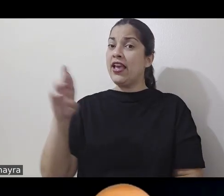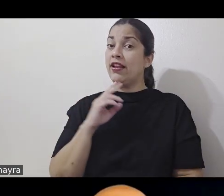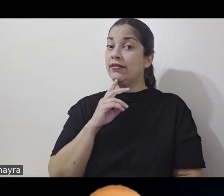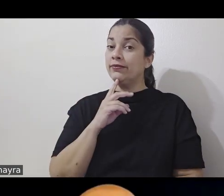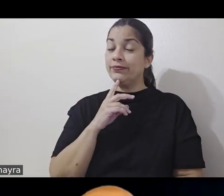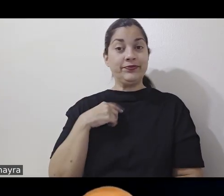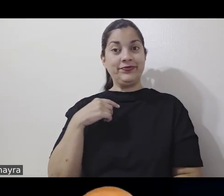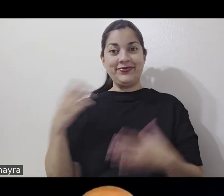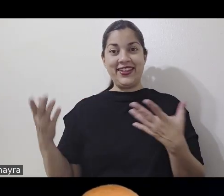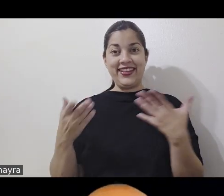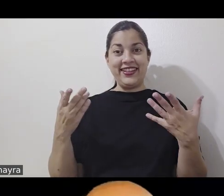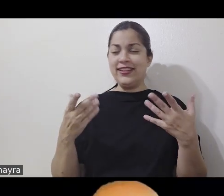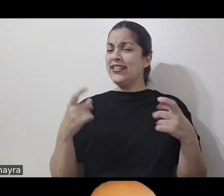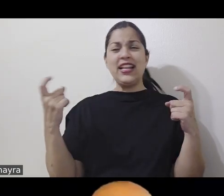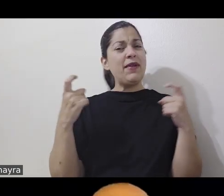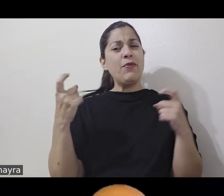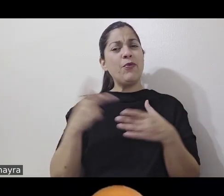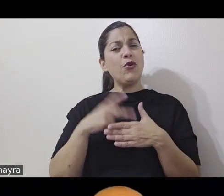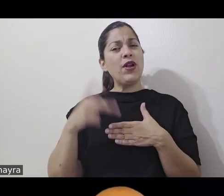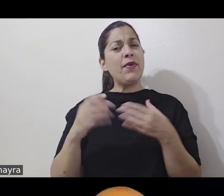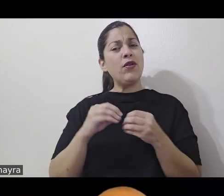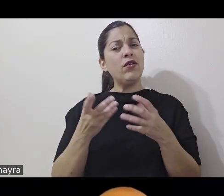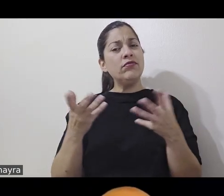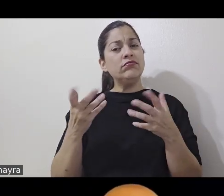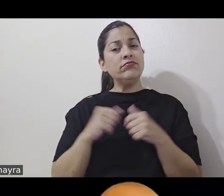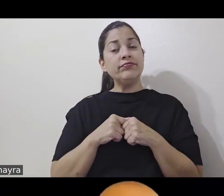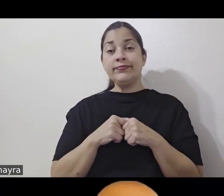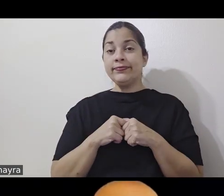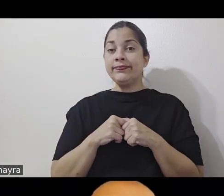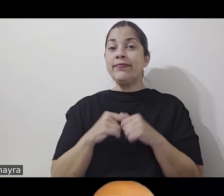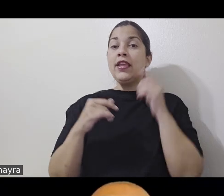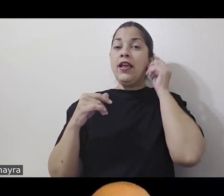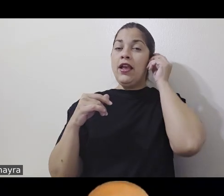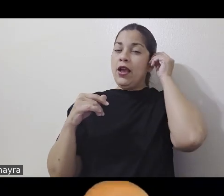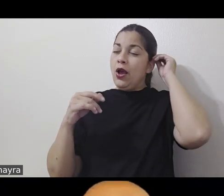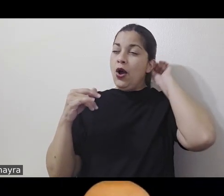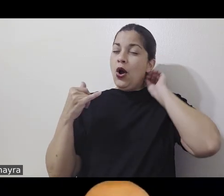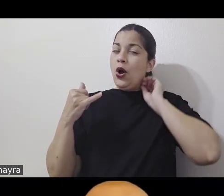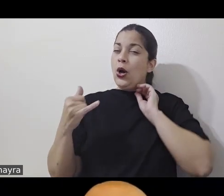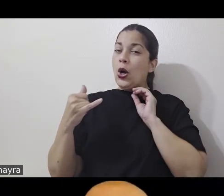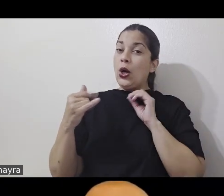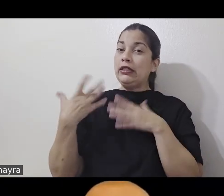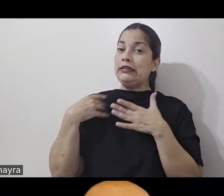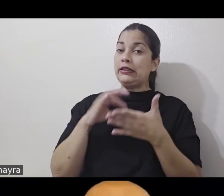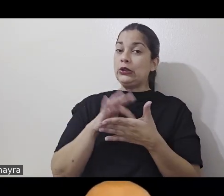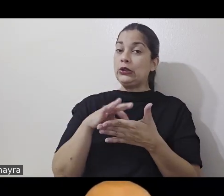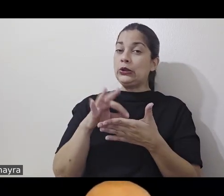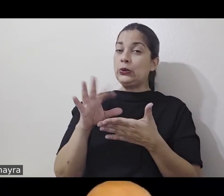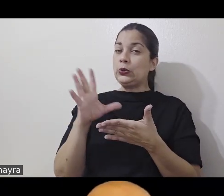Por acá. ¿Celebramos qué programa? A ver. Bueno, hoy se me fue el